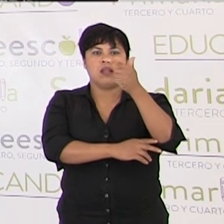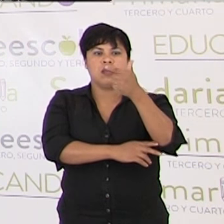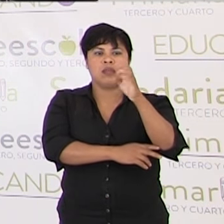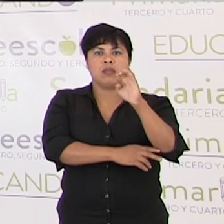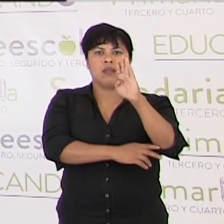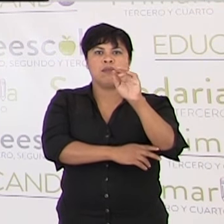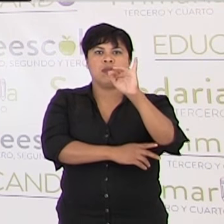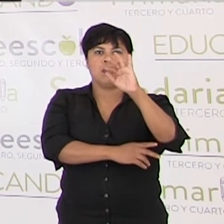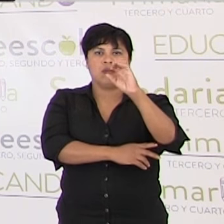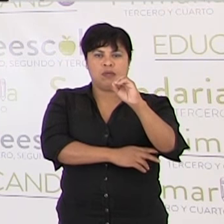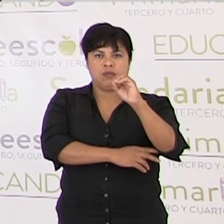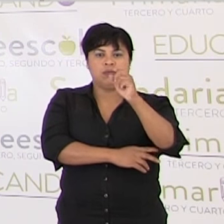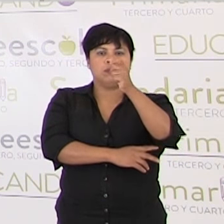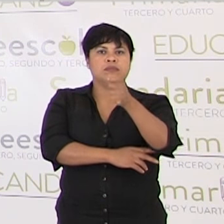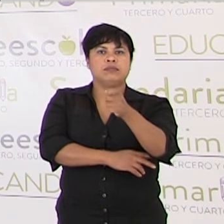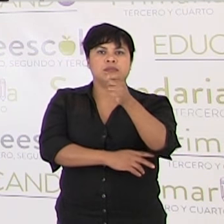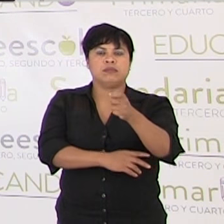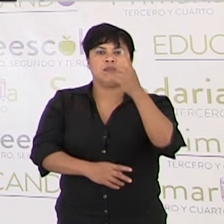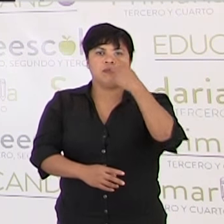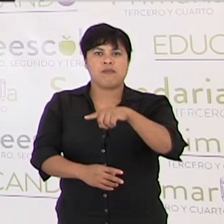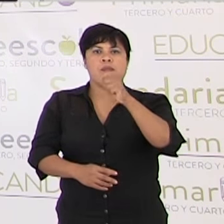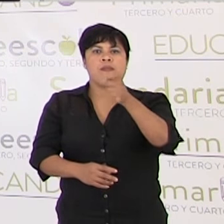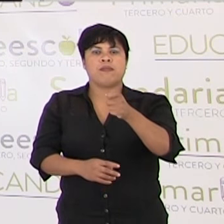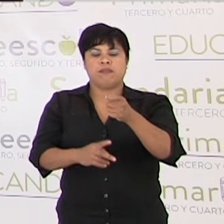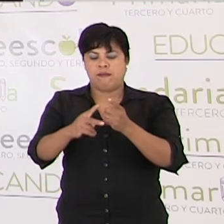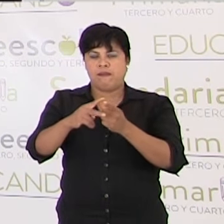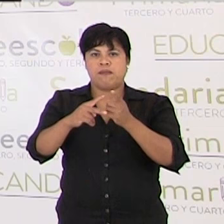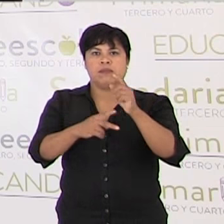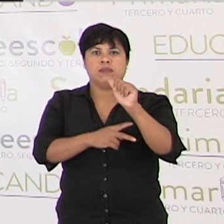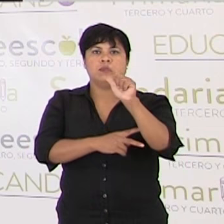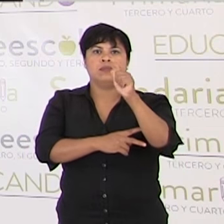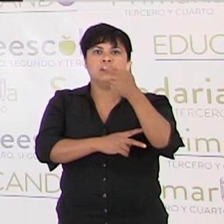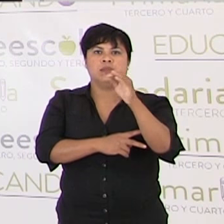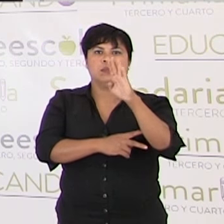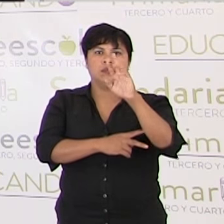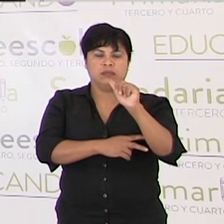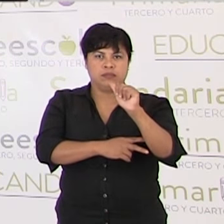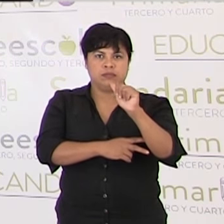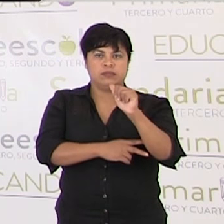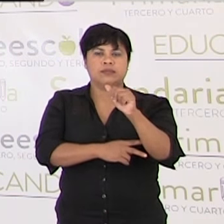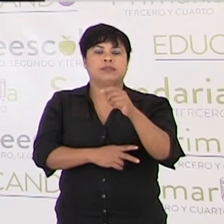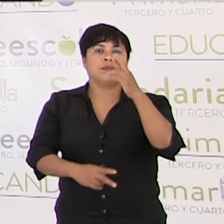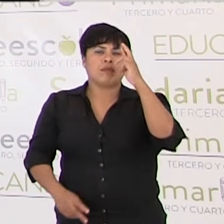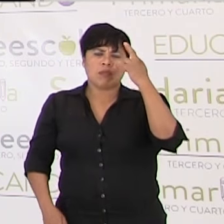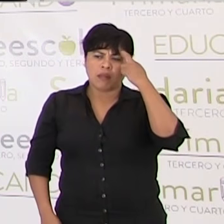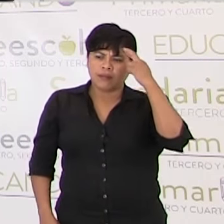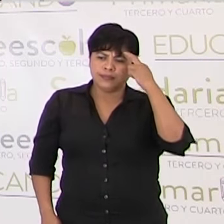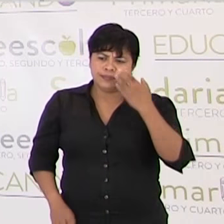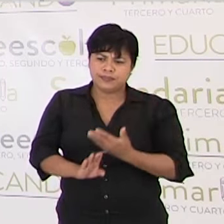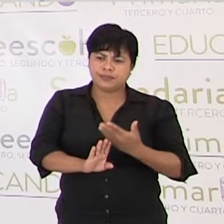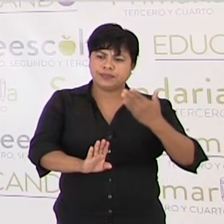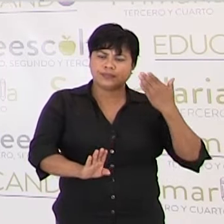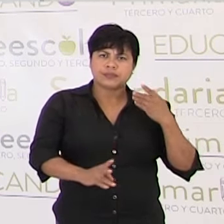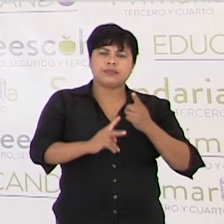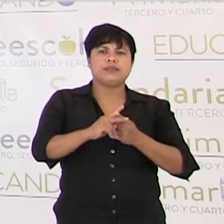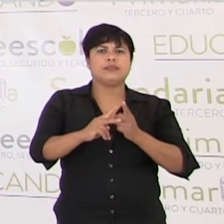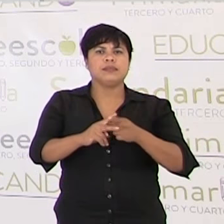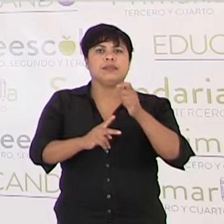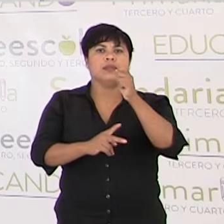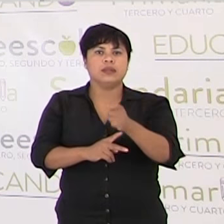que corresponde a la rama del álgebra. Recordemos que en matemáticas es